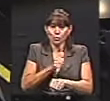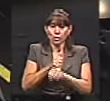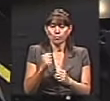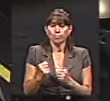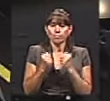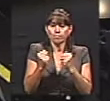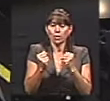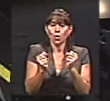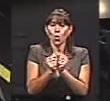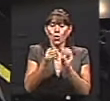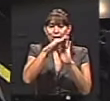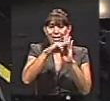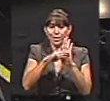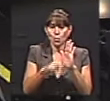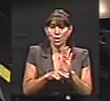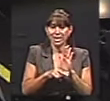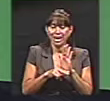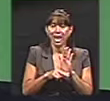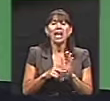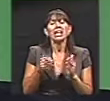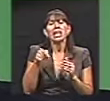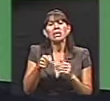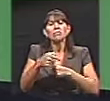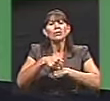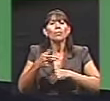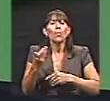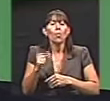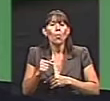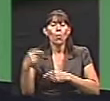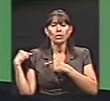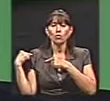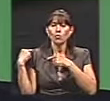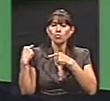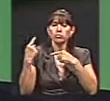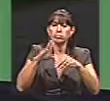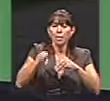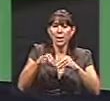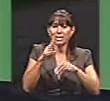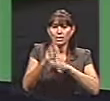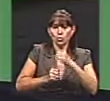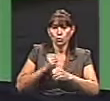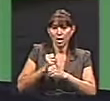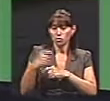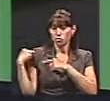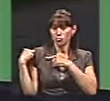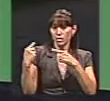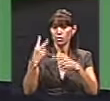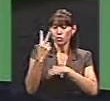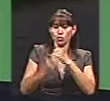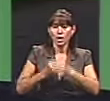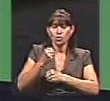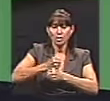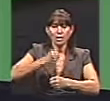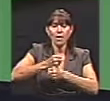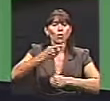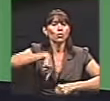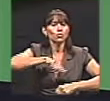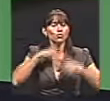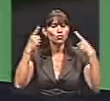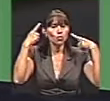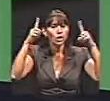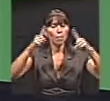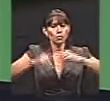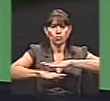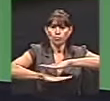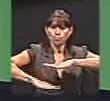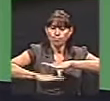que nos tomó poco más de 2 años. Okay. En esos 2 años de trabajo logramos asentar las principales pilares de la